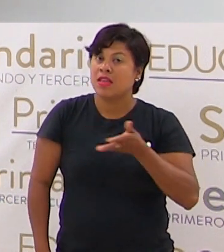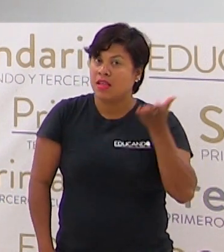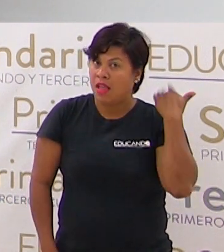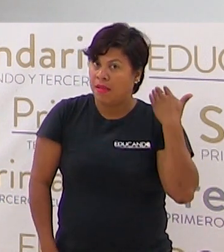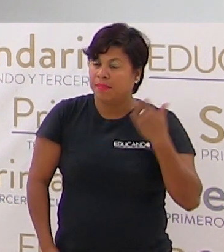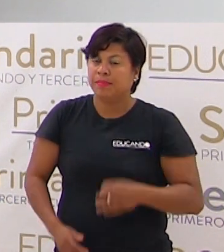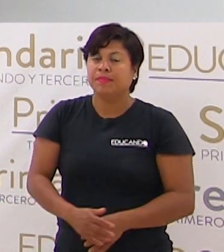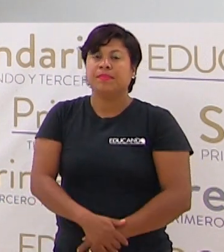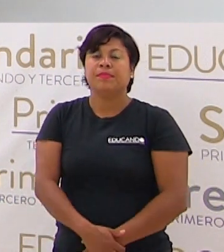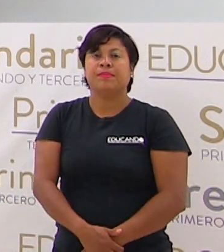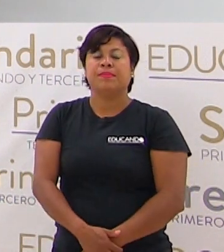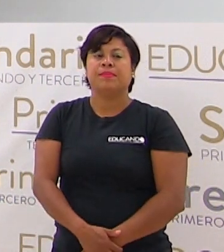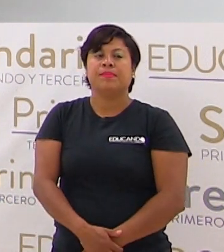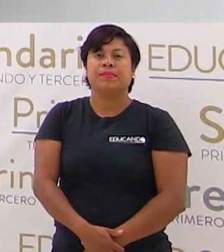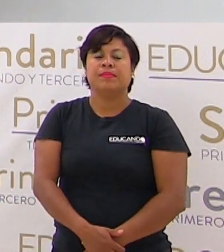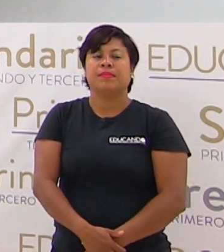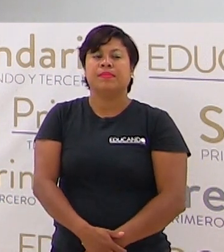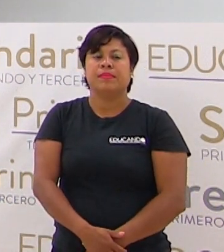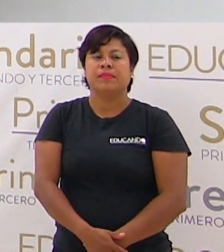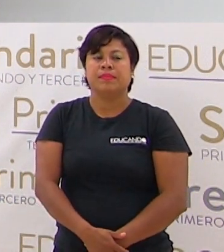tenía,